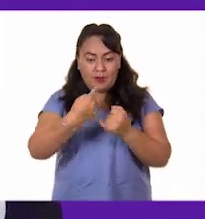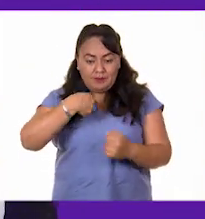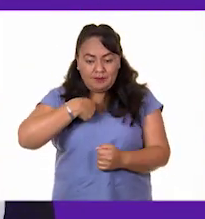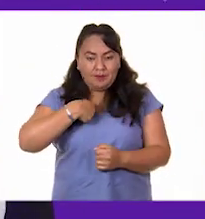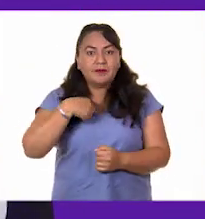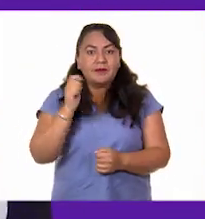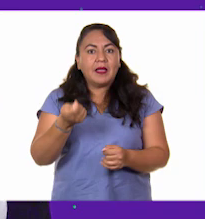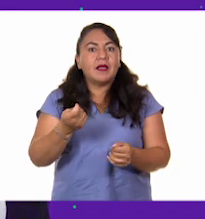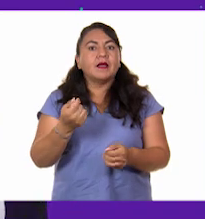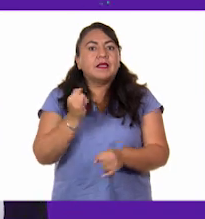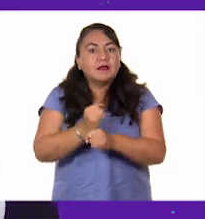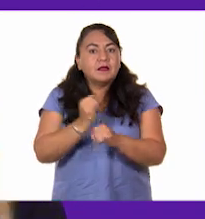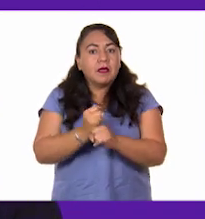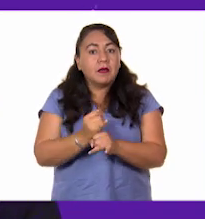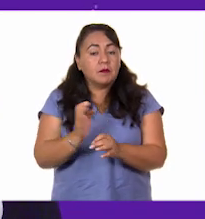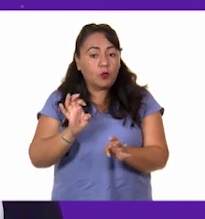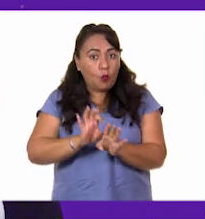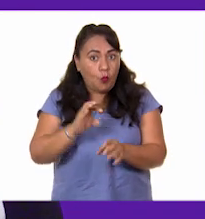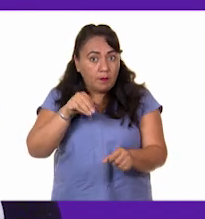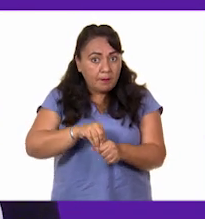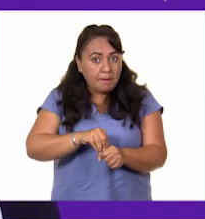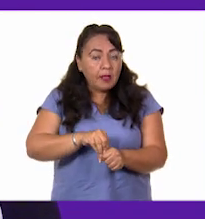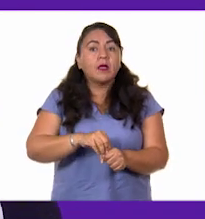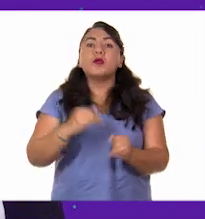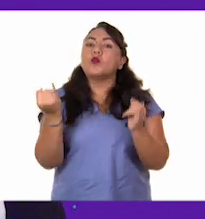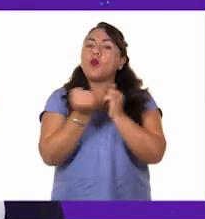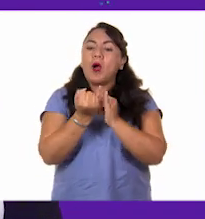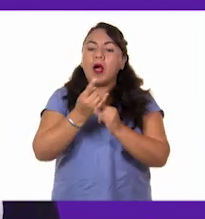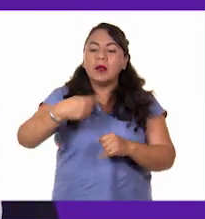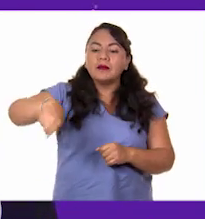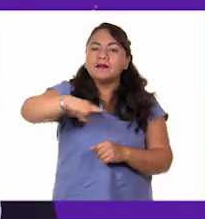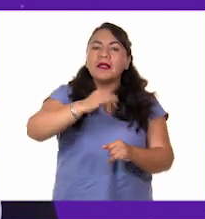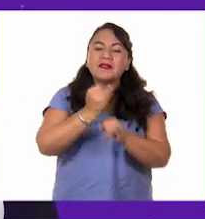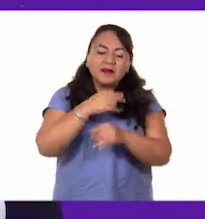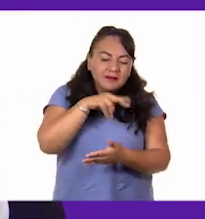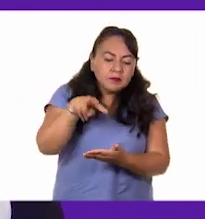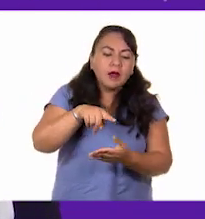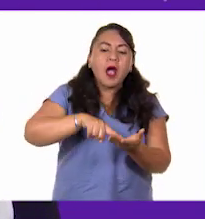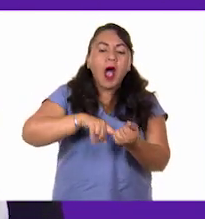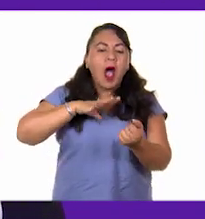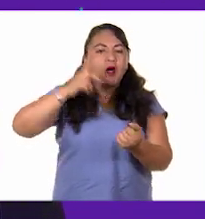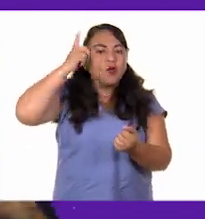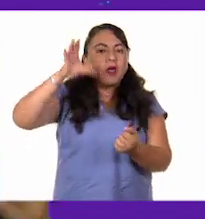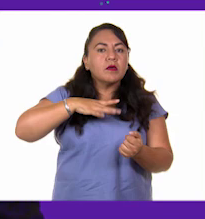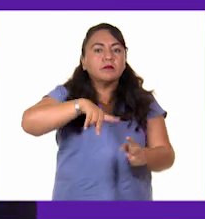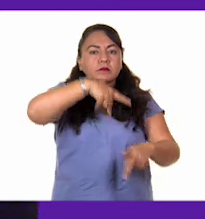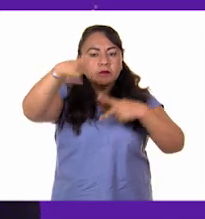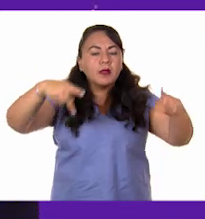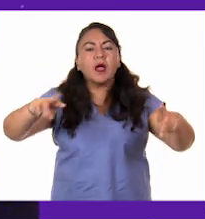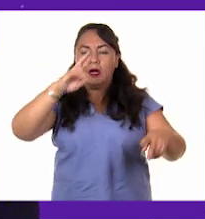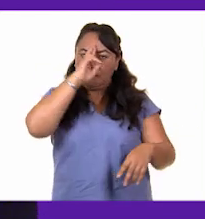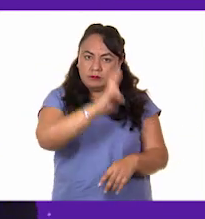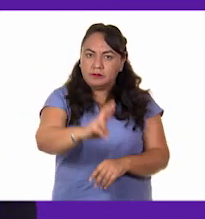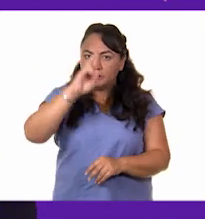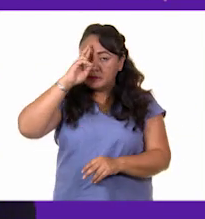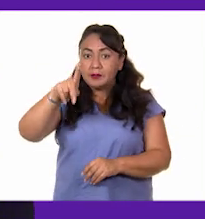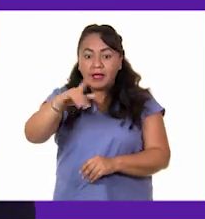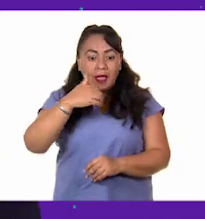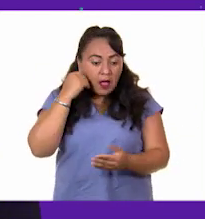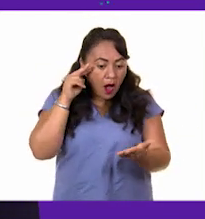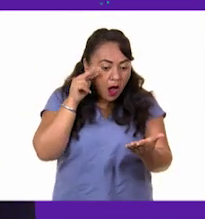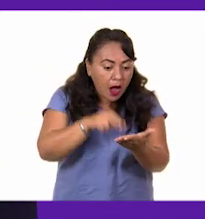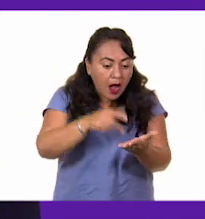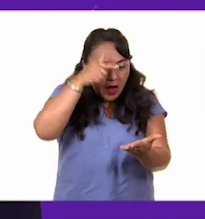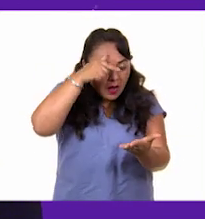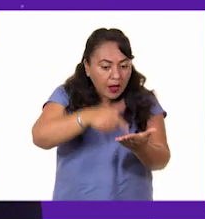la información que existe en la red también le pertenece a otros y por lo tanto hay que respetarla. Cuando te encuentres con algo que quieras